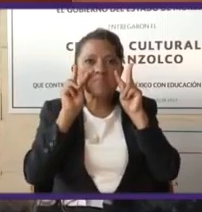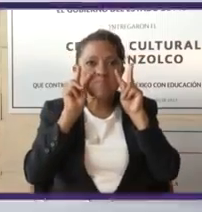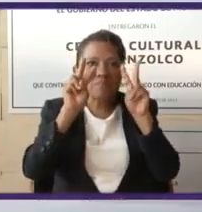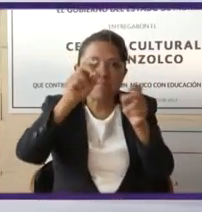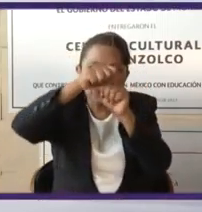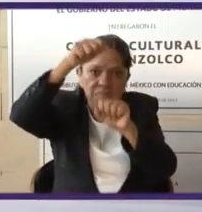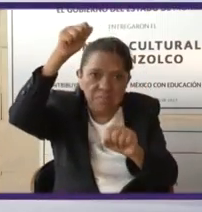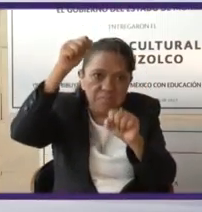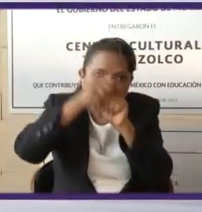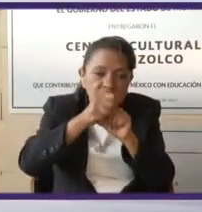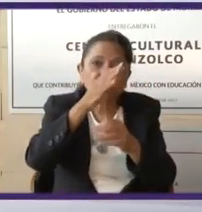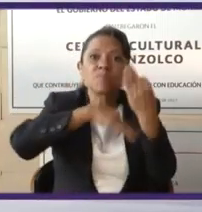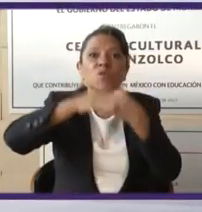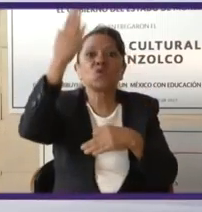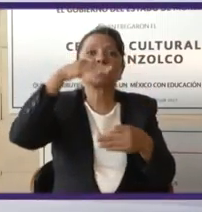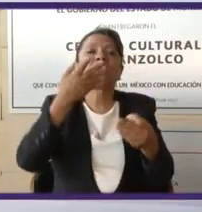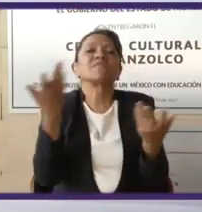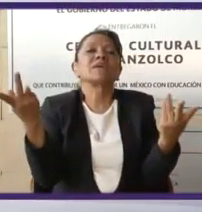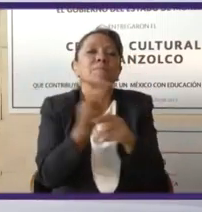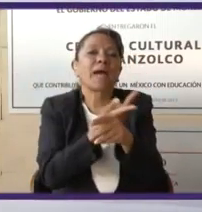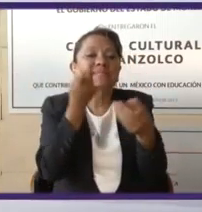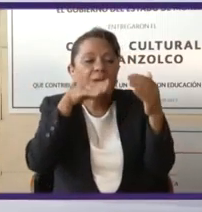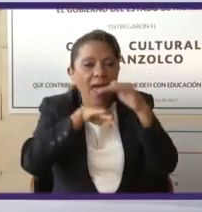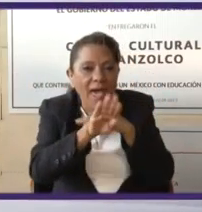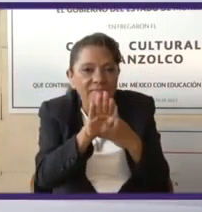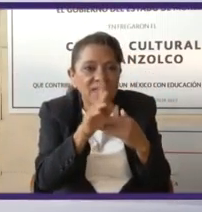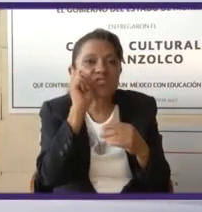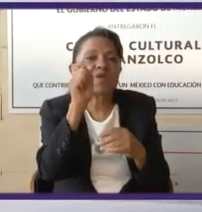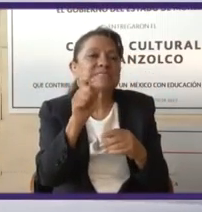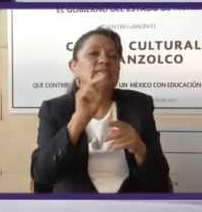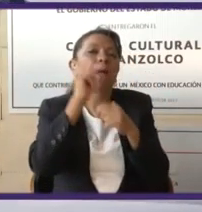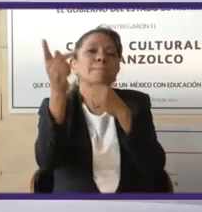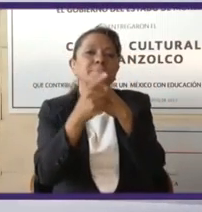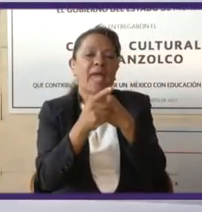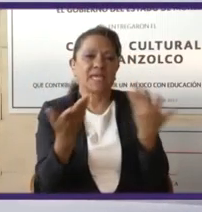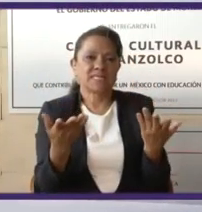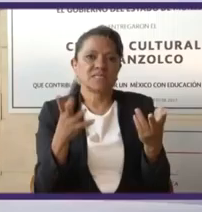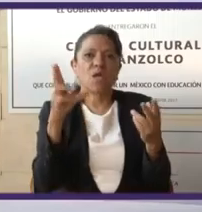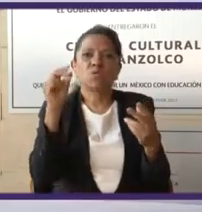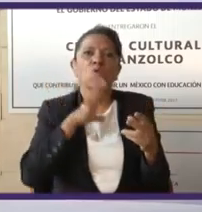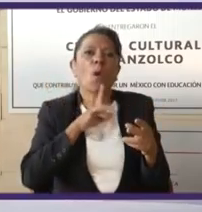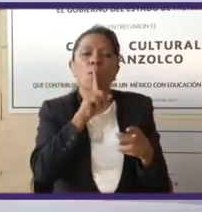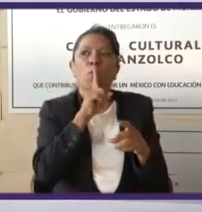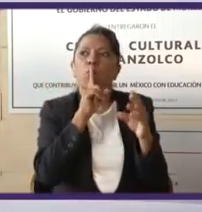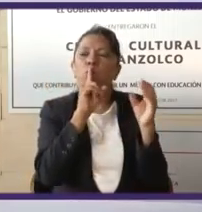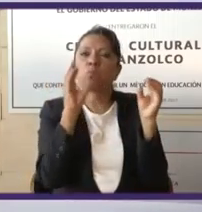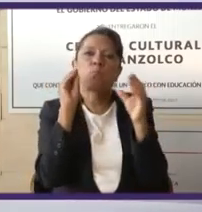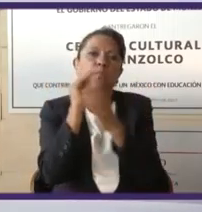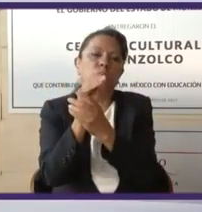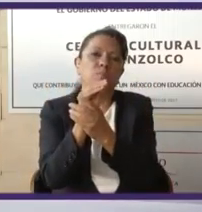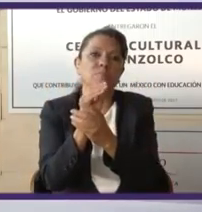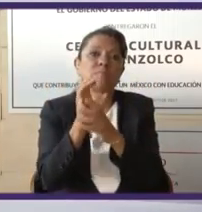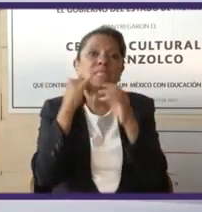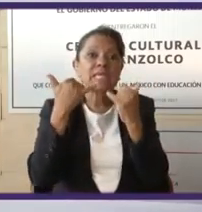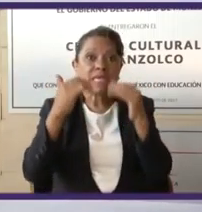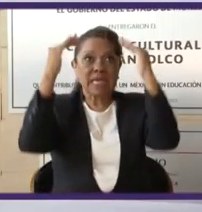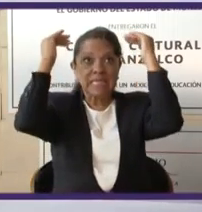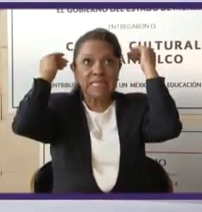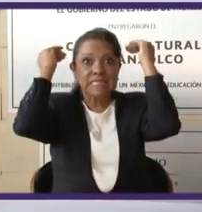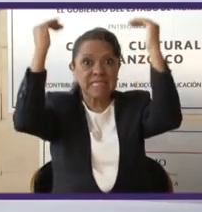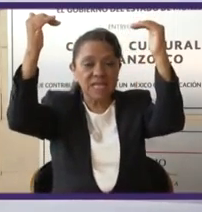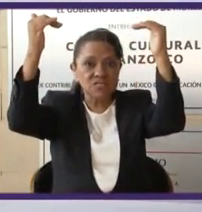qué ocurre dentro de la casa. Nuestro país, no hay opacidad. Y un techo que